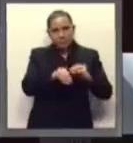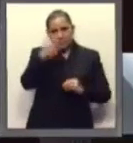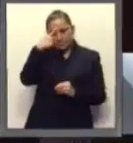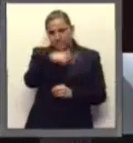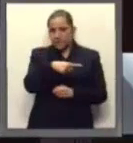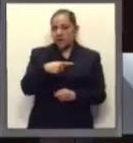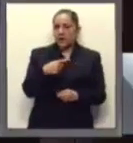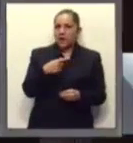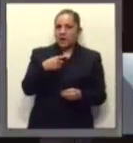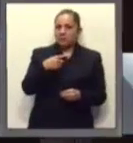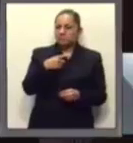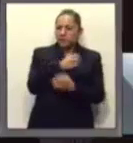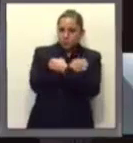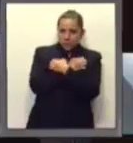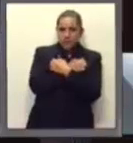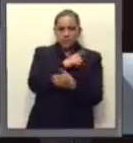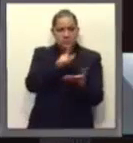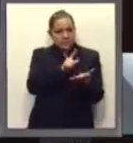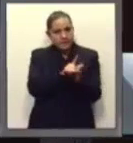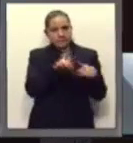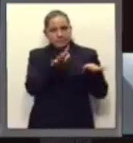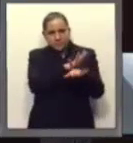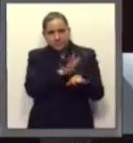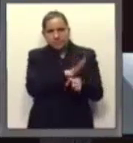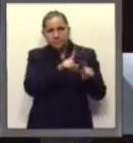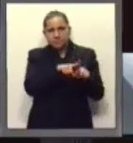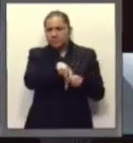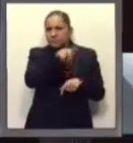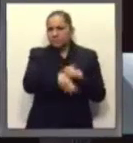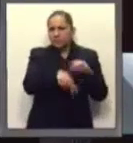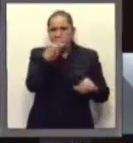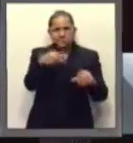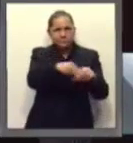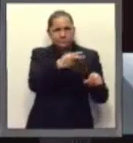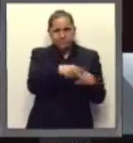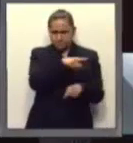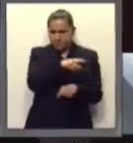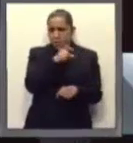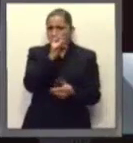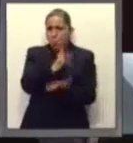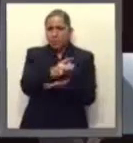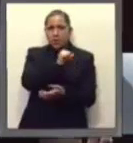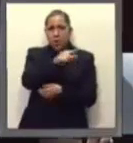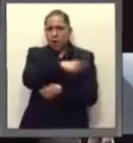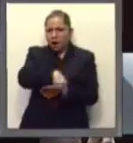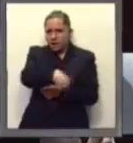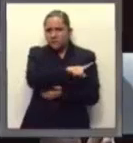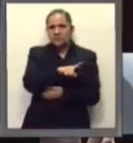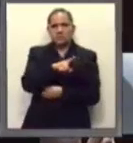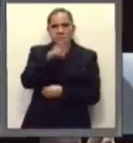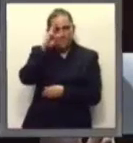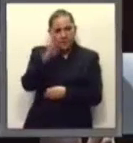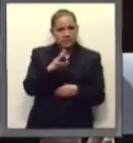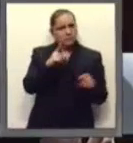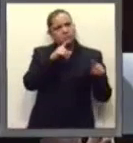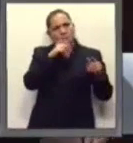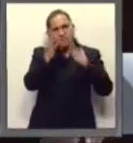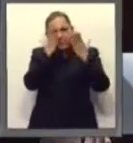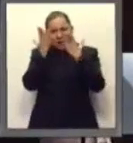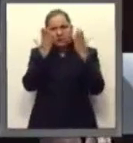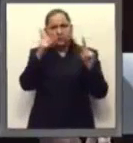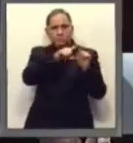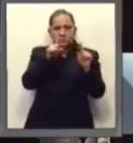de grandes frentes de lucha magisterial, sino de reconocidos expertos en la materia, no ha hecho más que vulnerar los